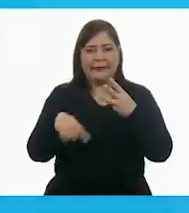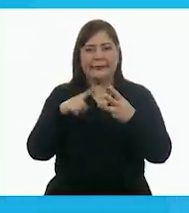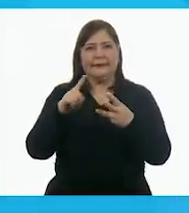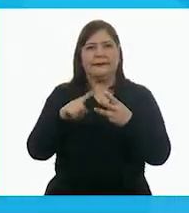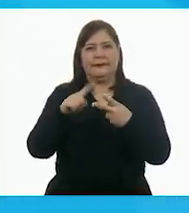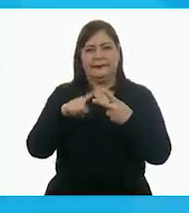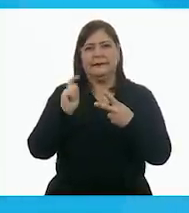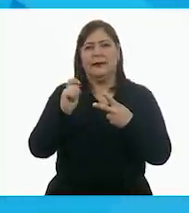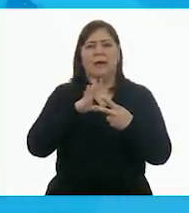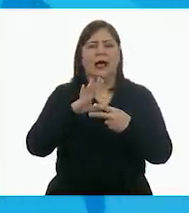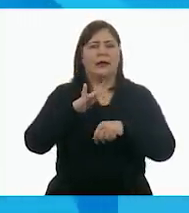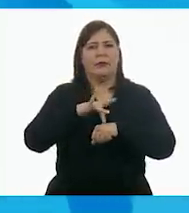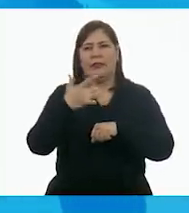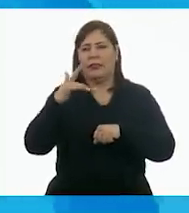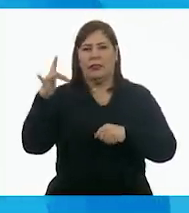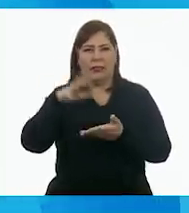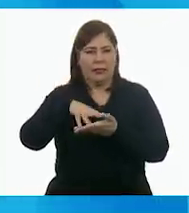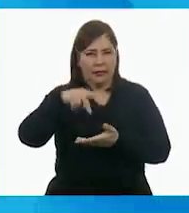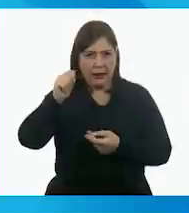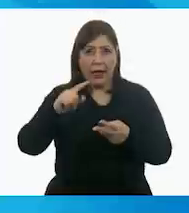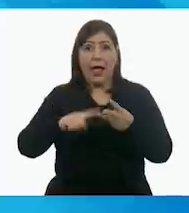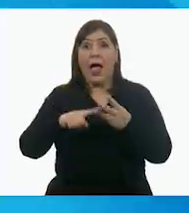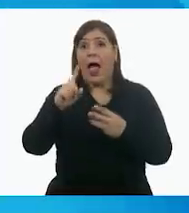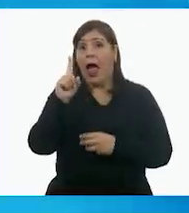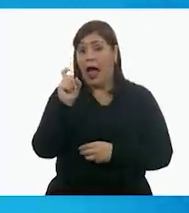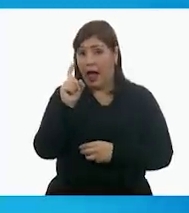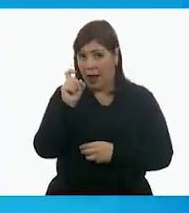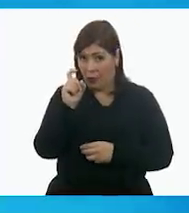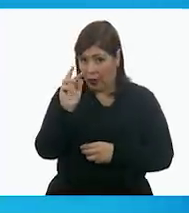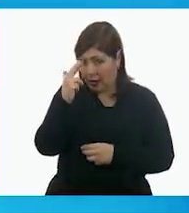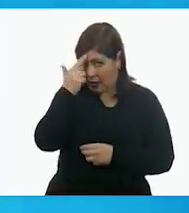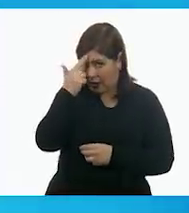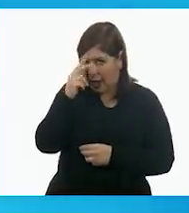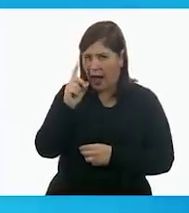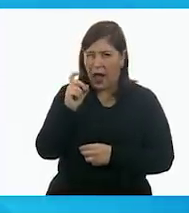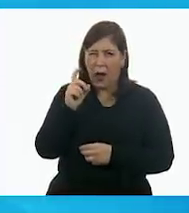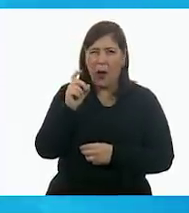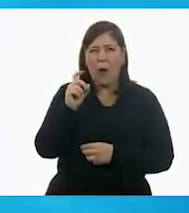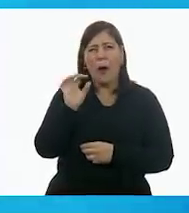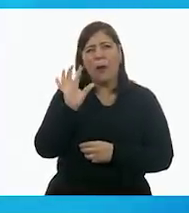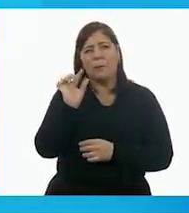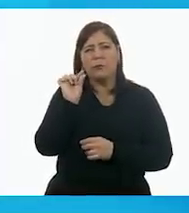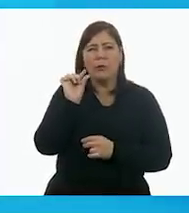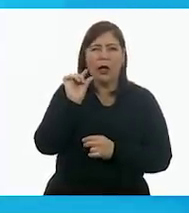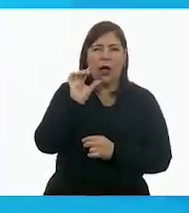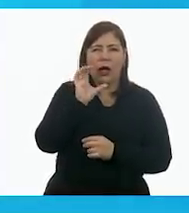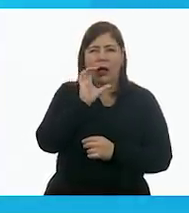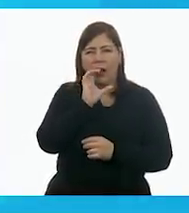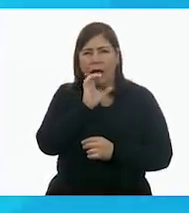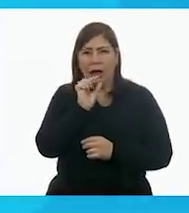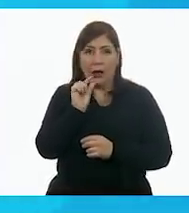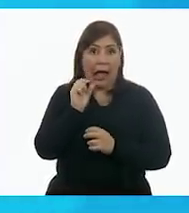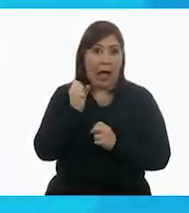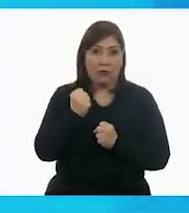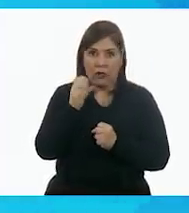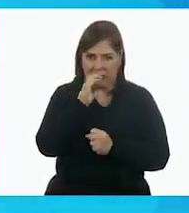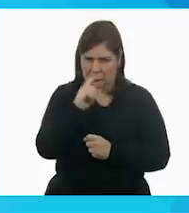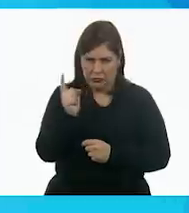diamantina, agua. Acuérdate que dijimos que el agua sea un poco tibia, que tengas cuidado nada